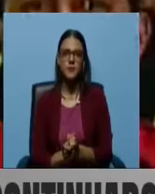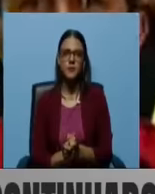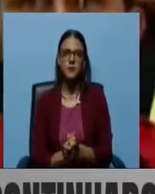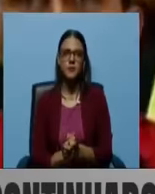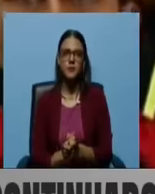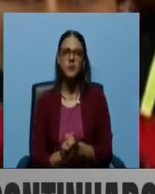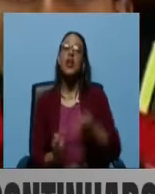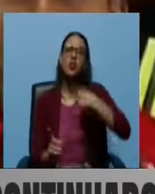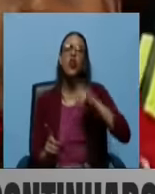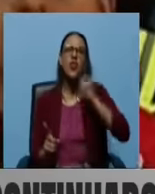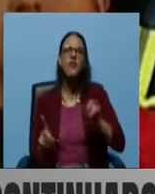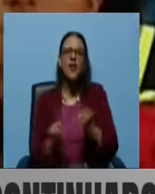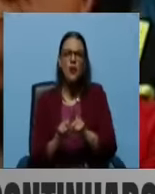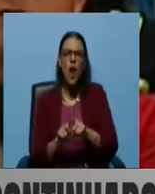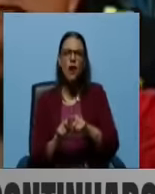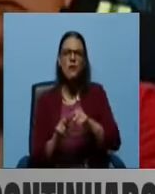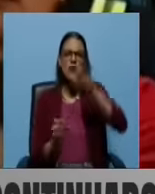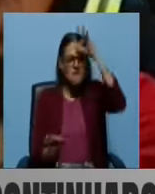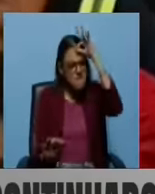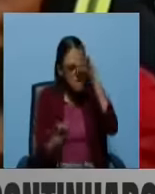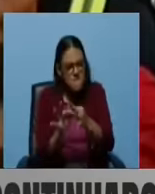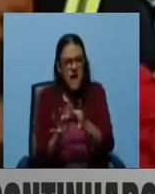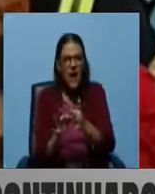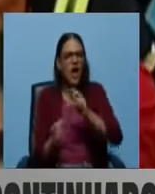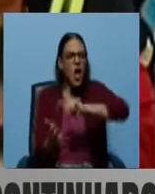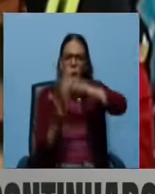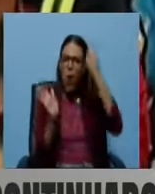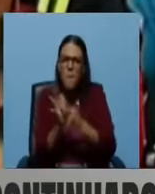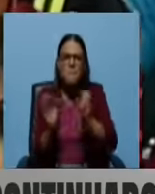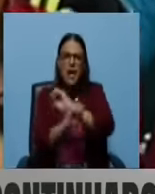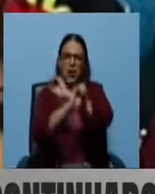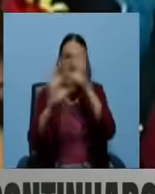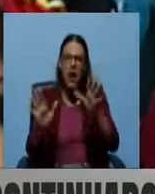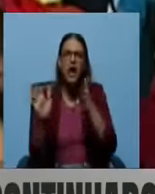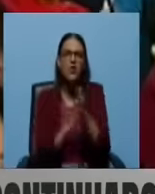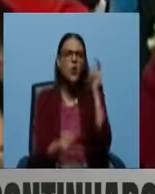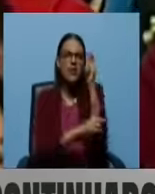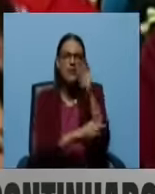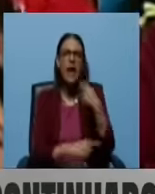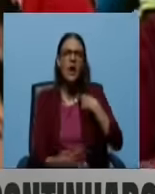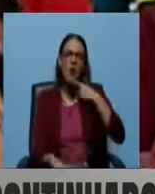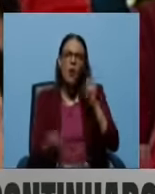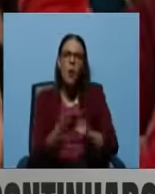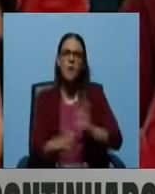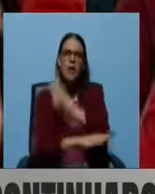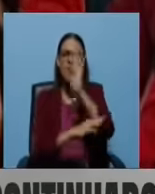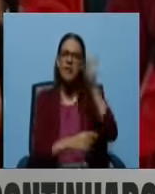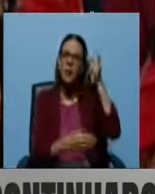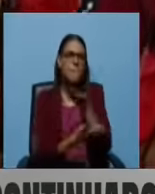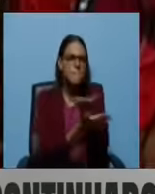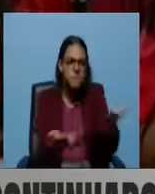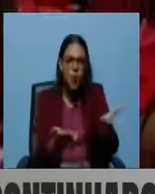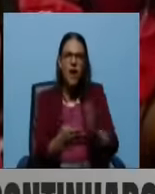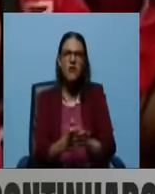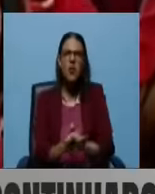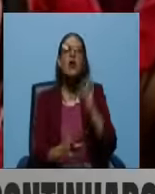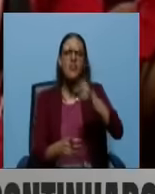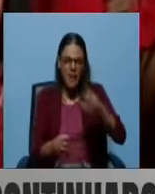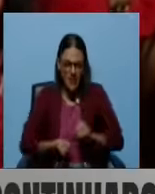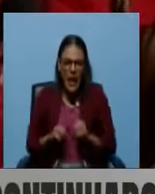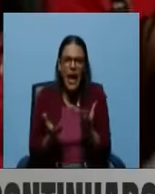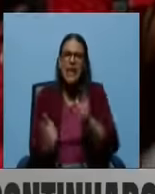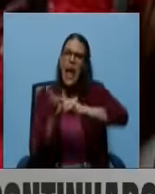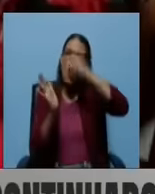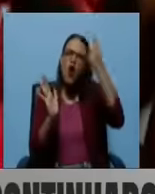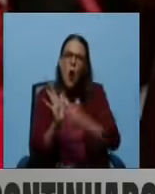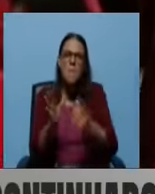Requiere convicción plena, clara, de la tarea que tenemos. Requiere entrega